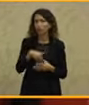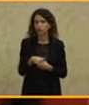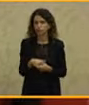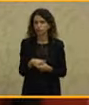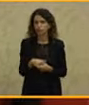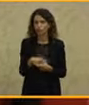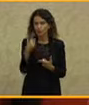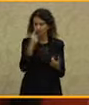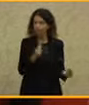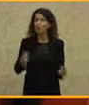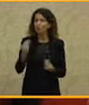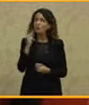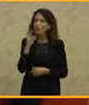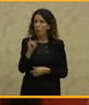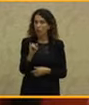Yo lo noto.